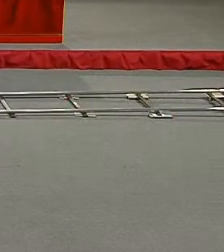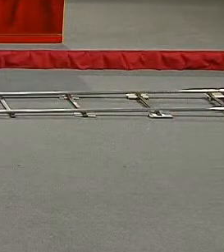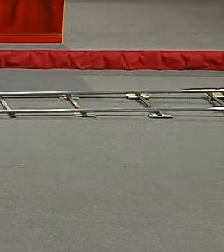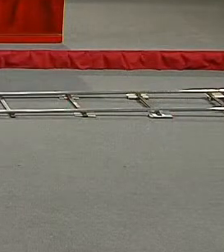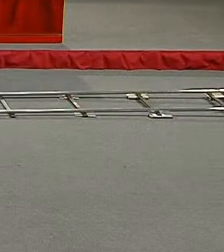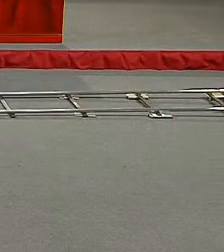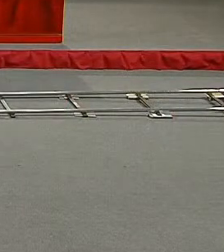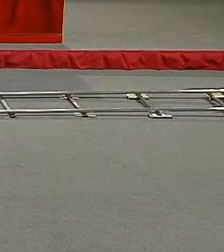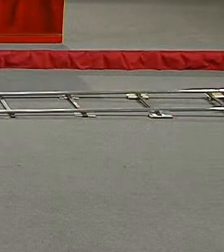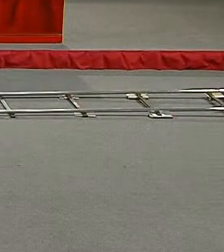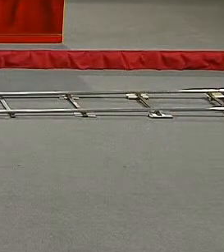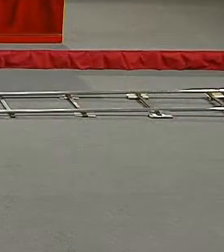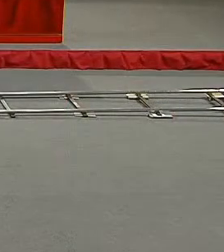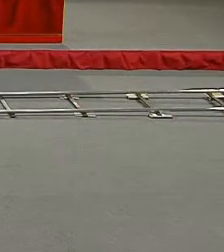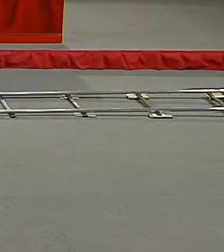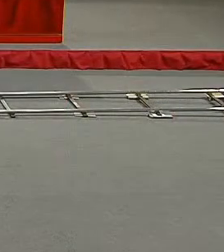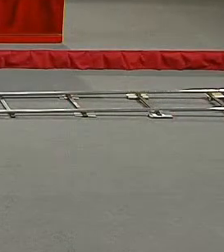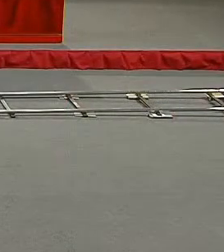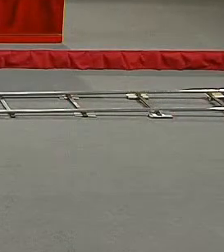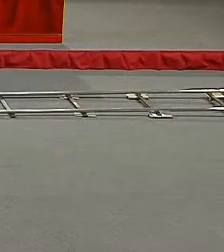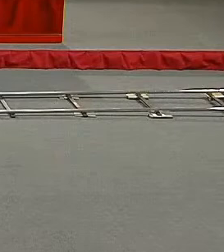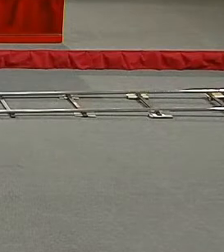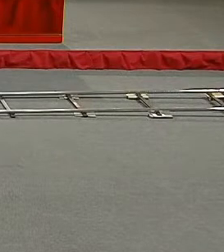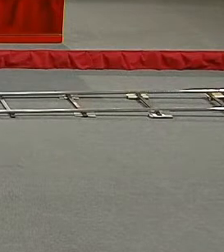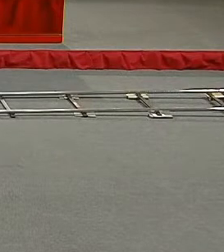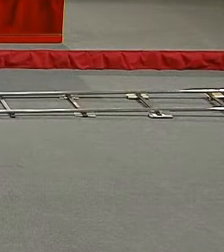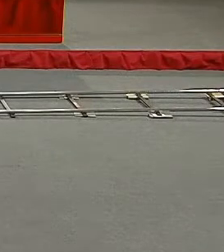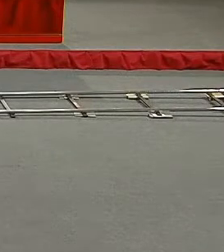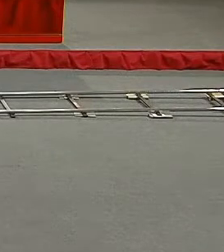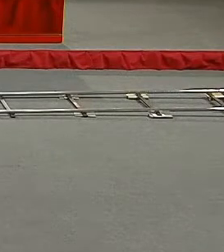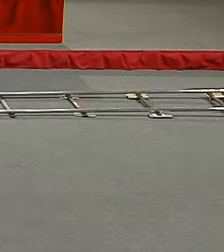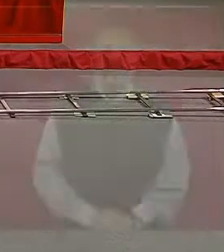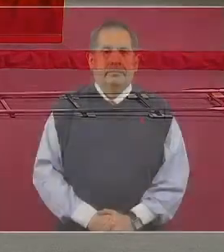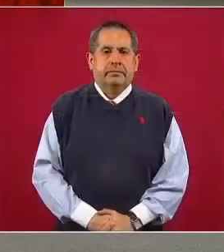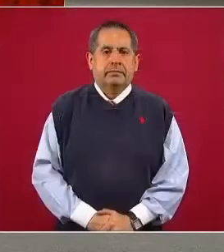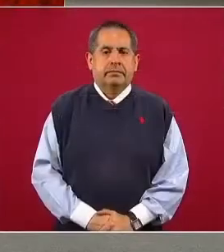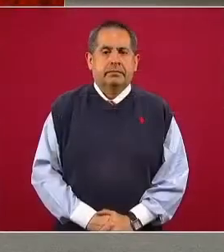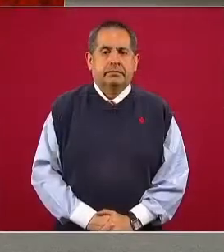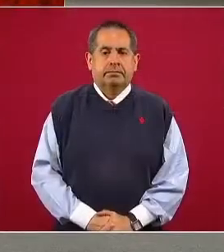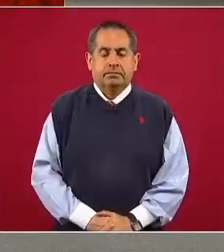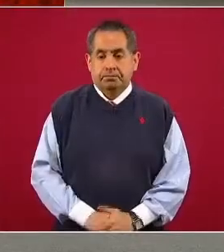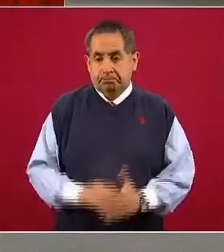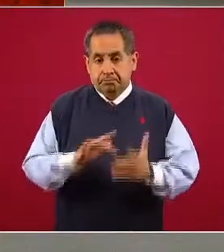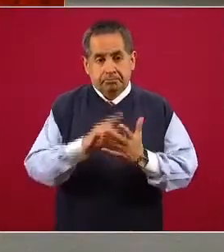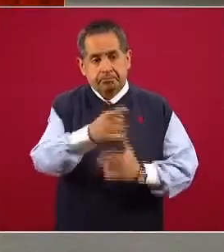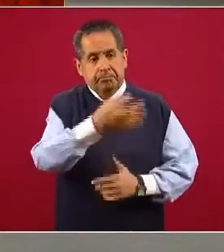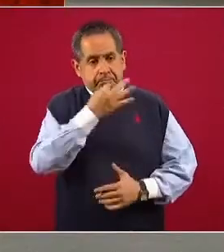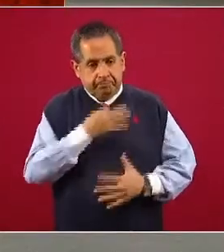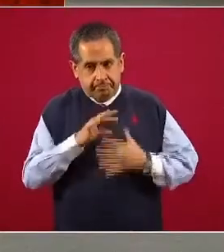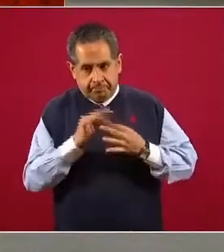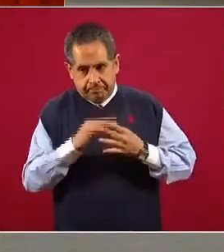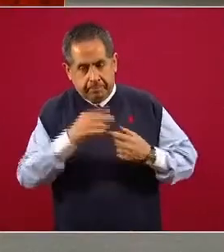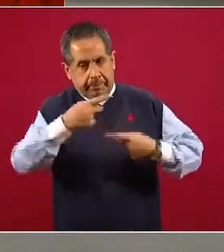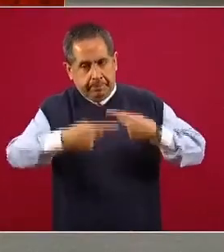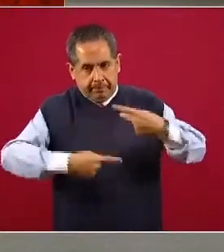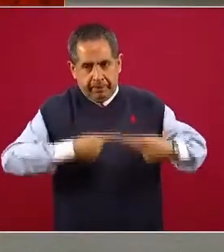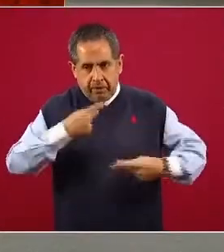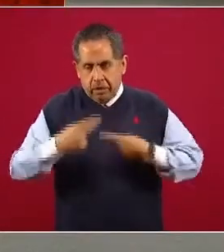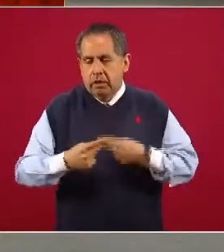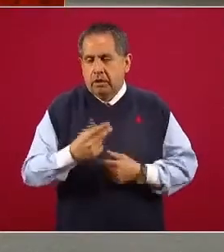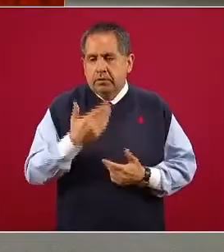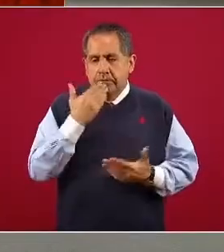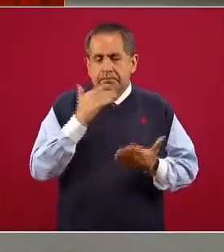más enfocados. Gracias. Muchas gracias por estos comentarios y preguntas.